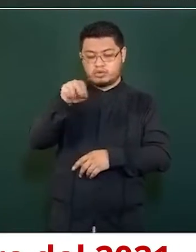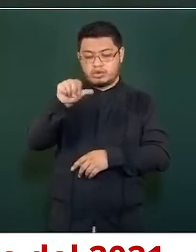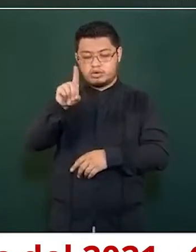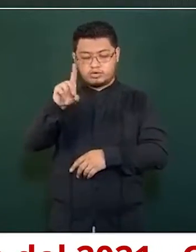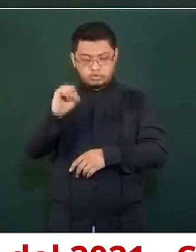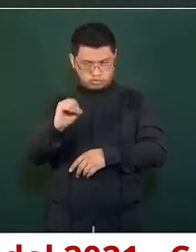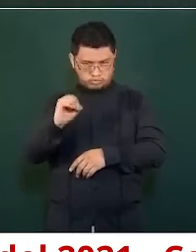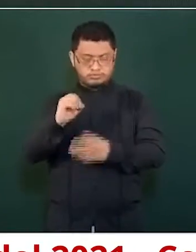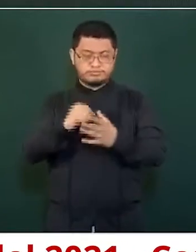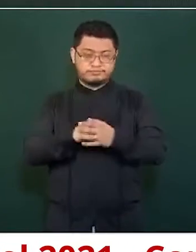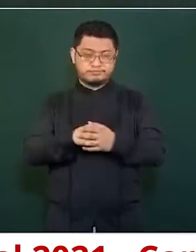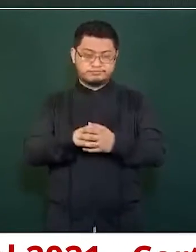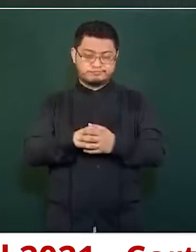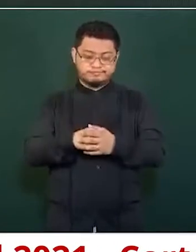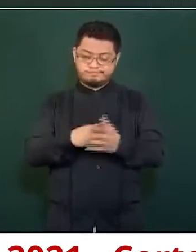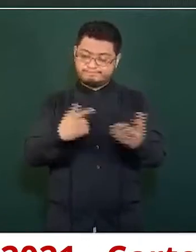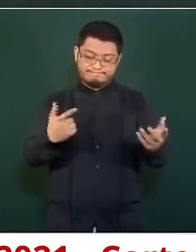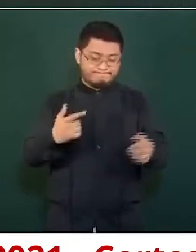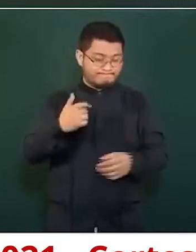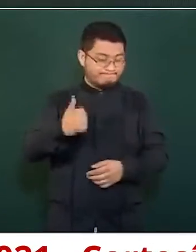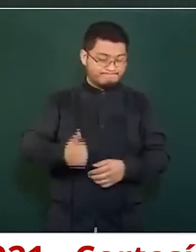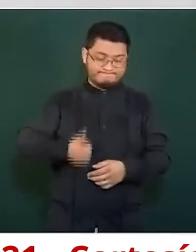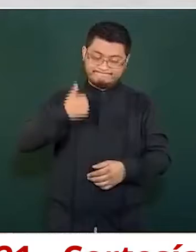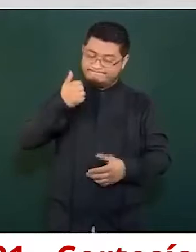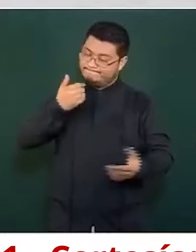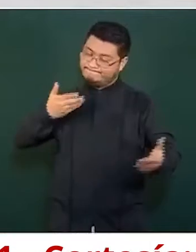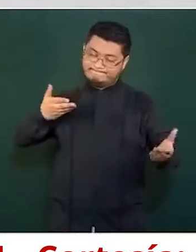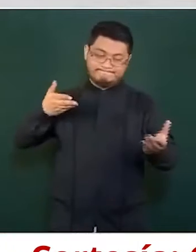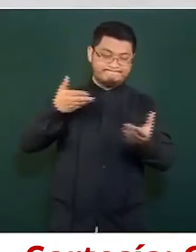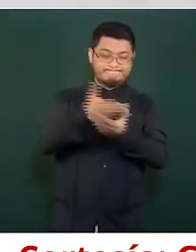Fue una vileza.